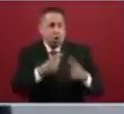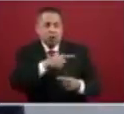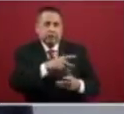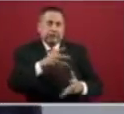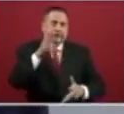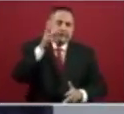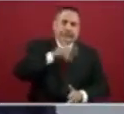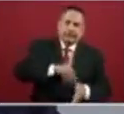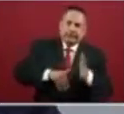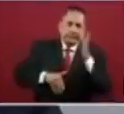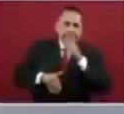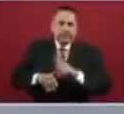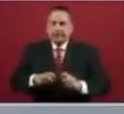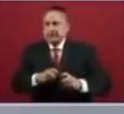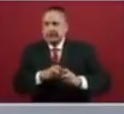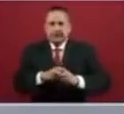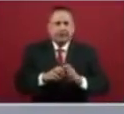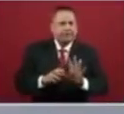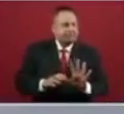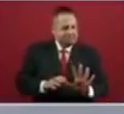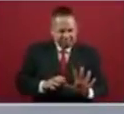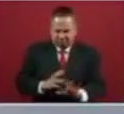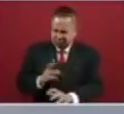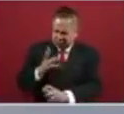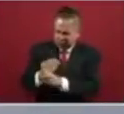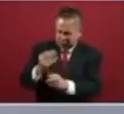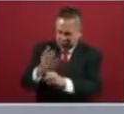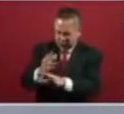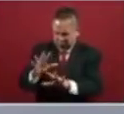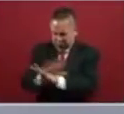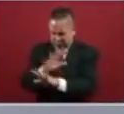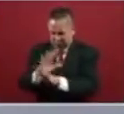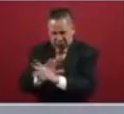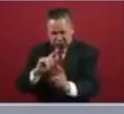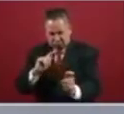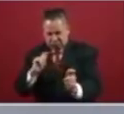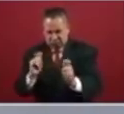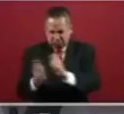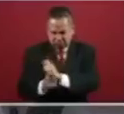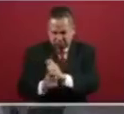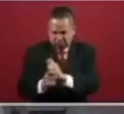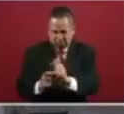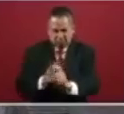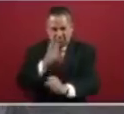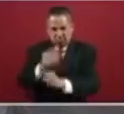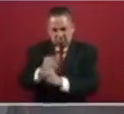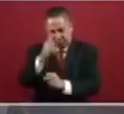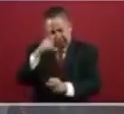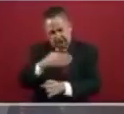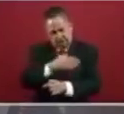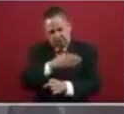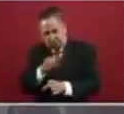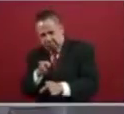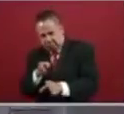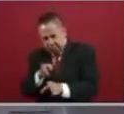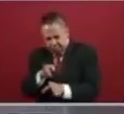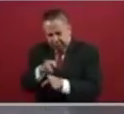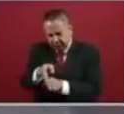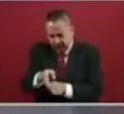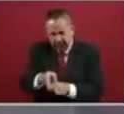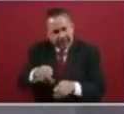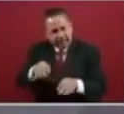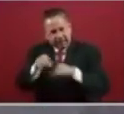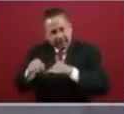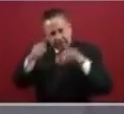nerviosismo. Se está reformando el CONACYT para orientar sus trabajos